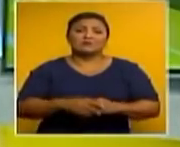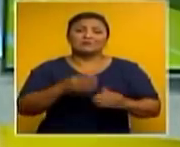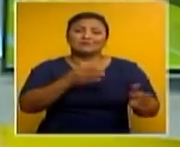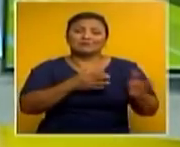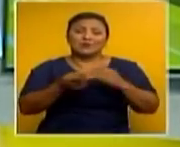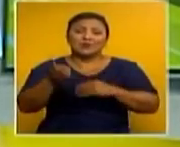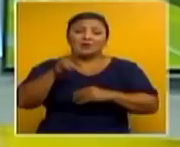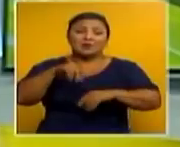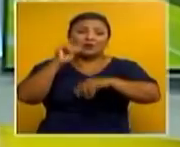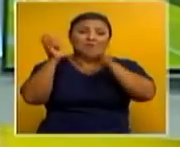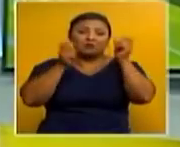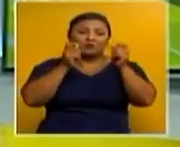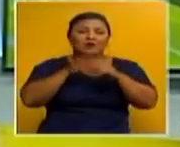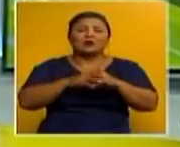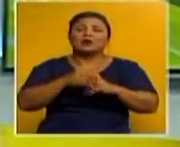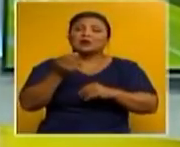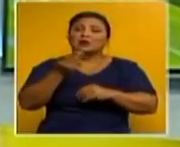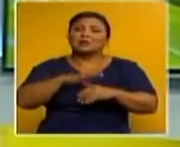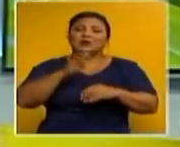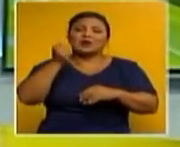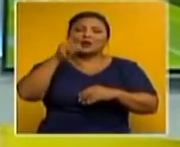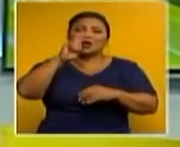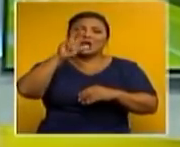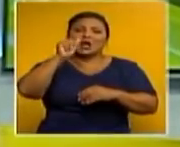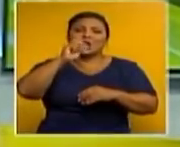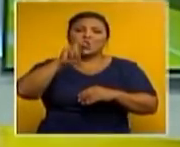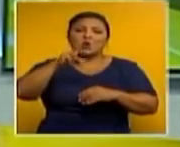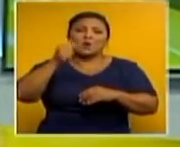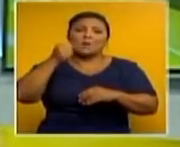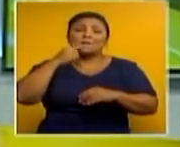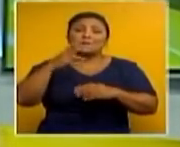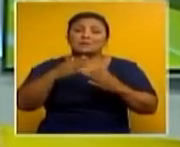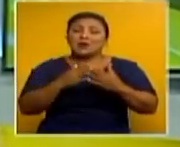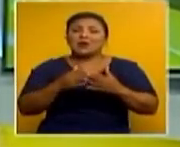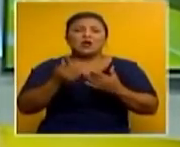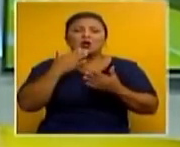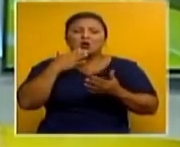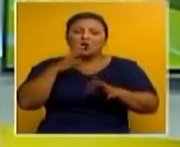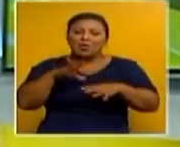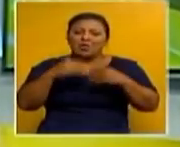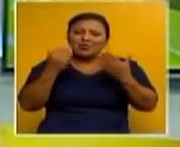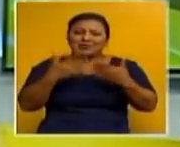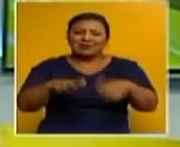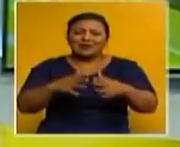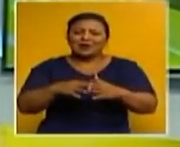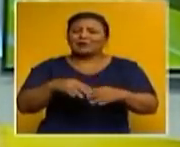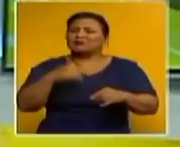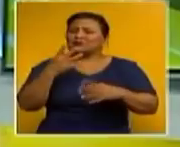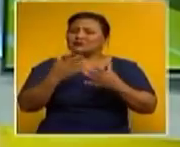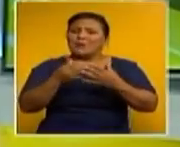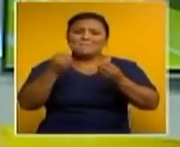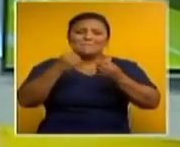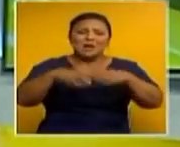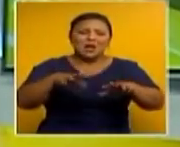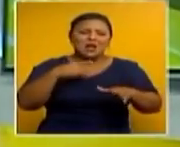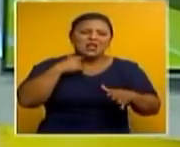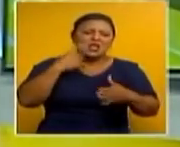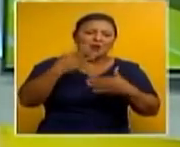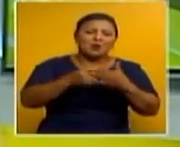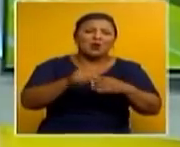También el fiscal general Carlos Vaca se refirió a la investigación sobre la quiebra de los medios públicos que suman pérdidas acumuladas